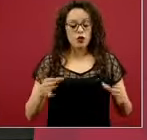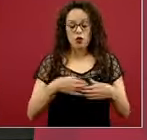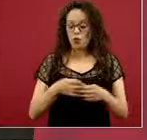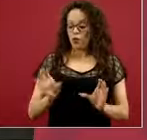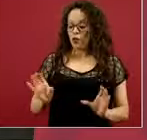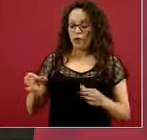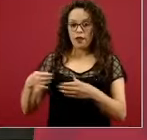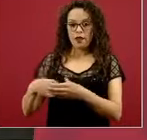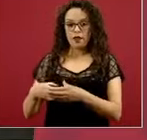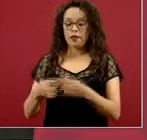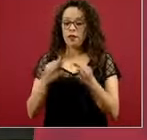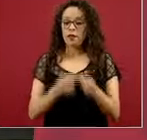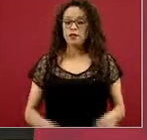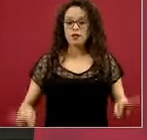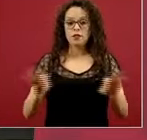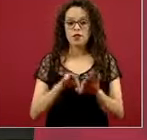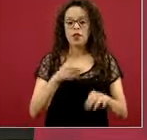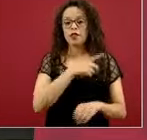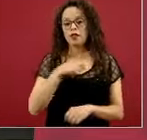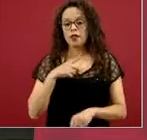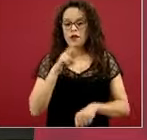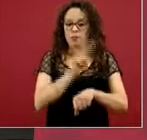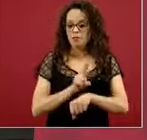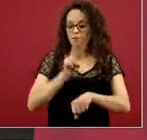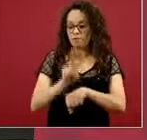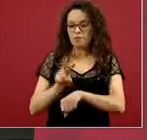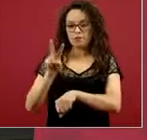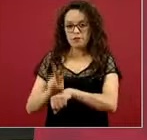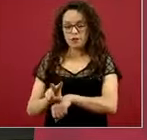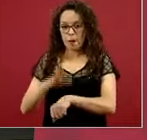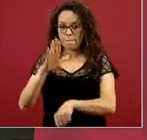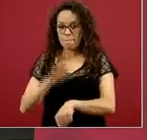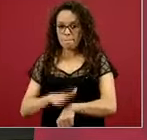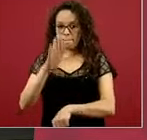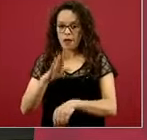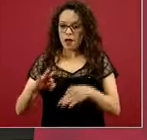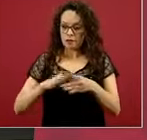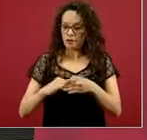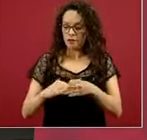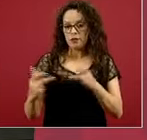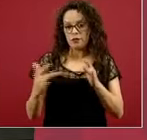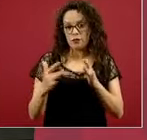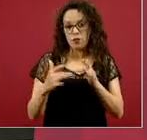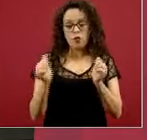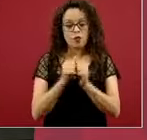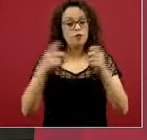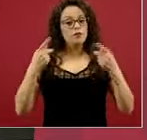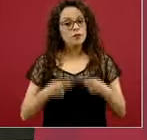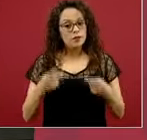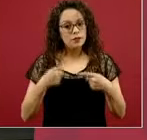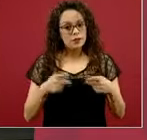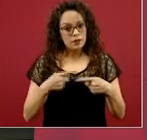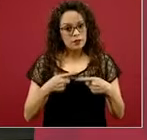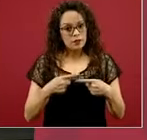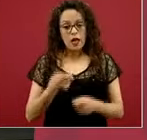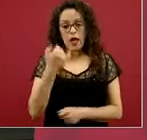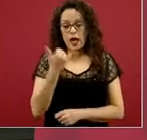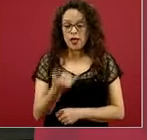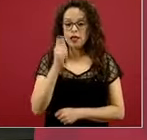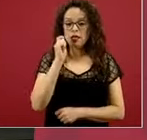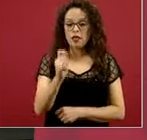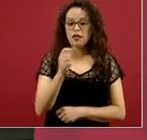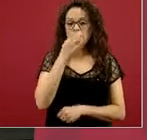la que es muy importante la vigilancia cada vez más estrecha de los pacientes y principalmente el mensaje de que si hay